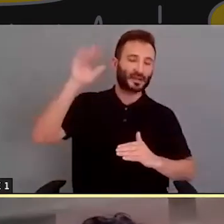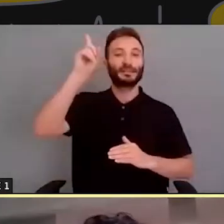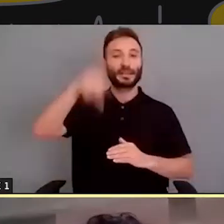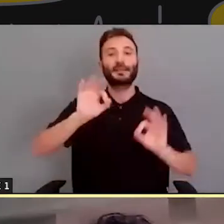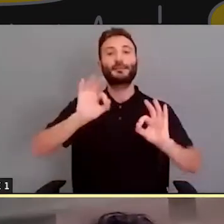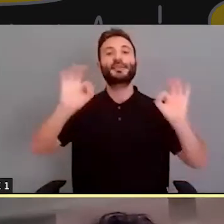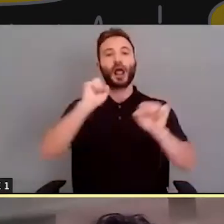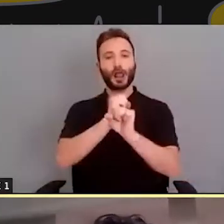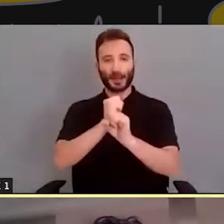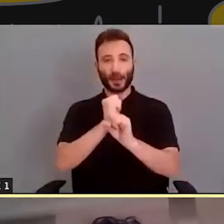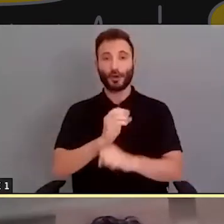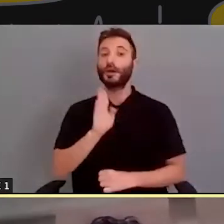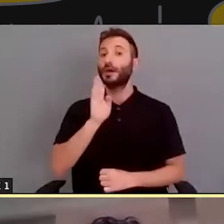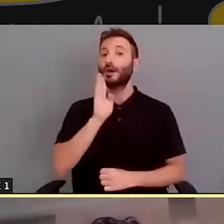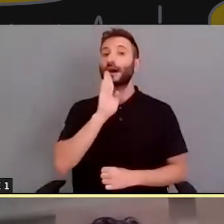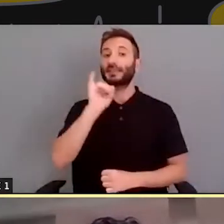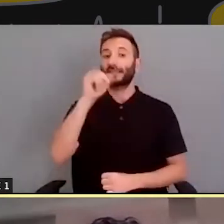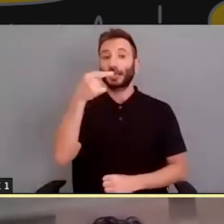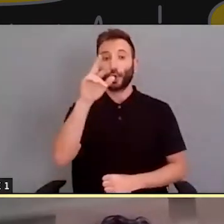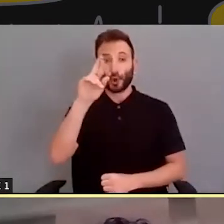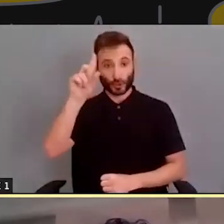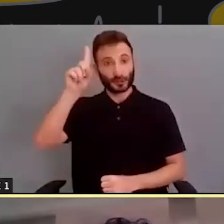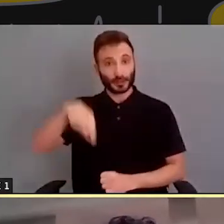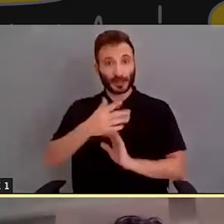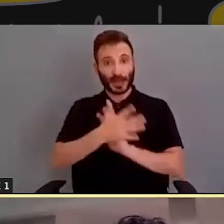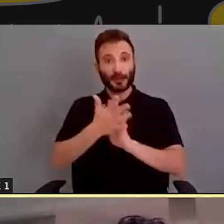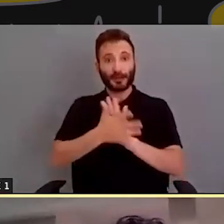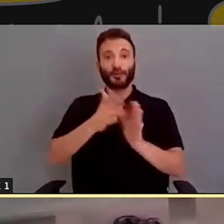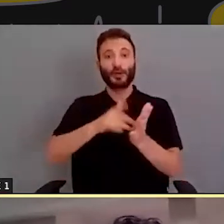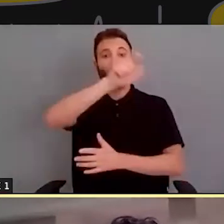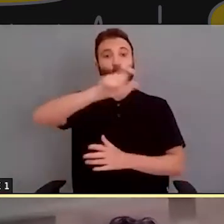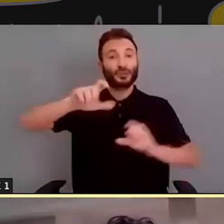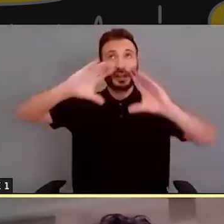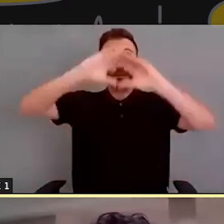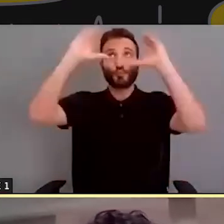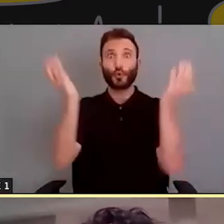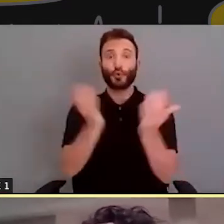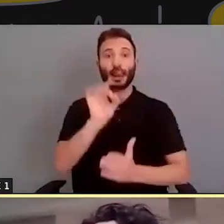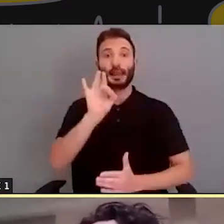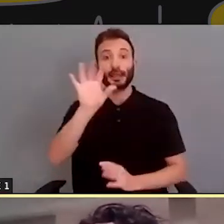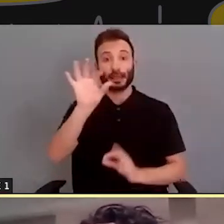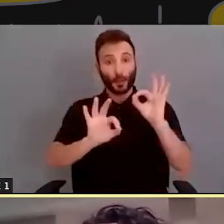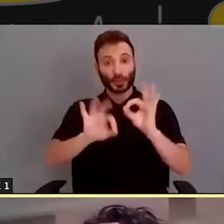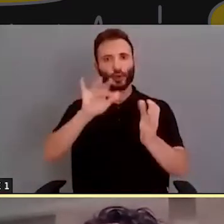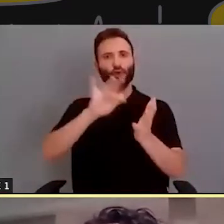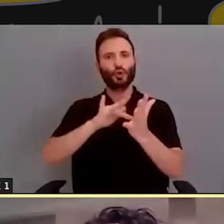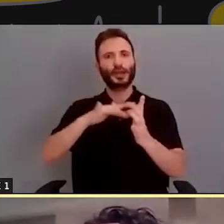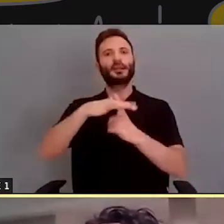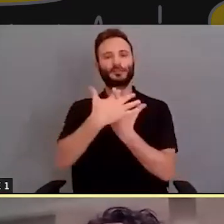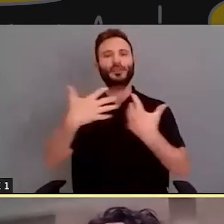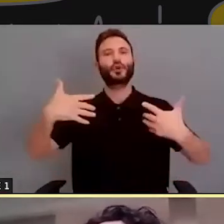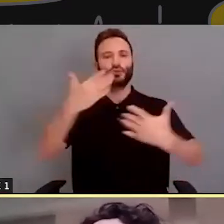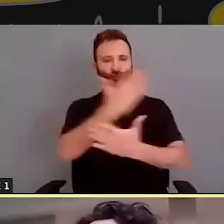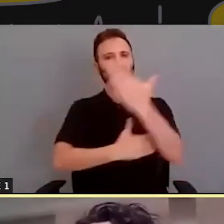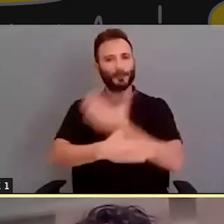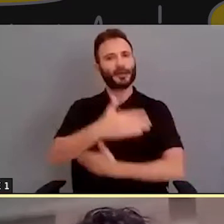Y como antes ha comentado Igor, el 15% de la población mundial pues, sufre actualmente algún tipo de discapacidad,